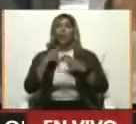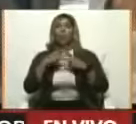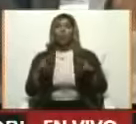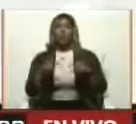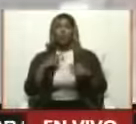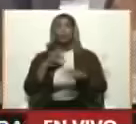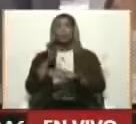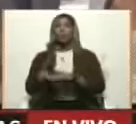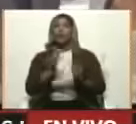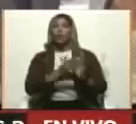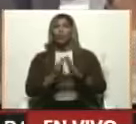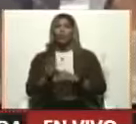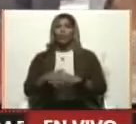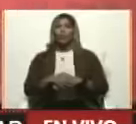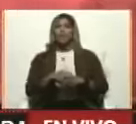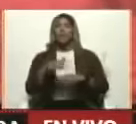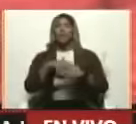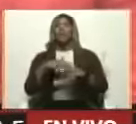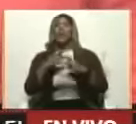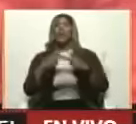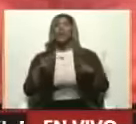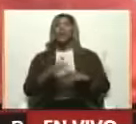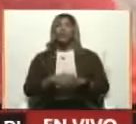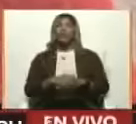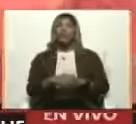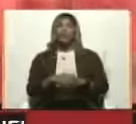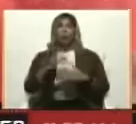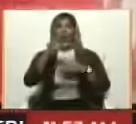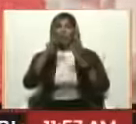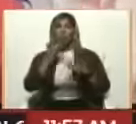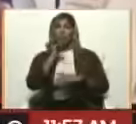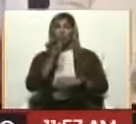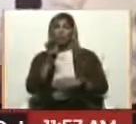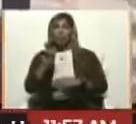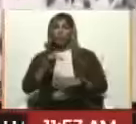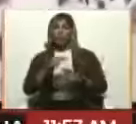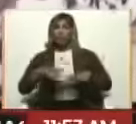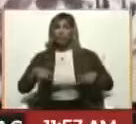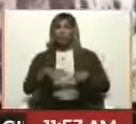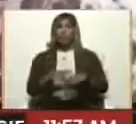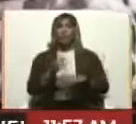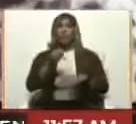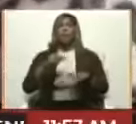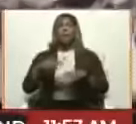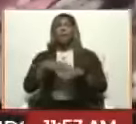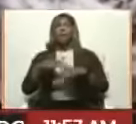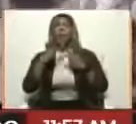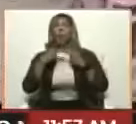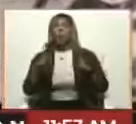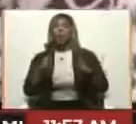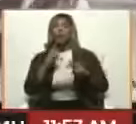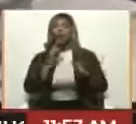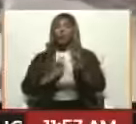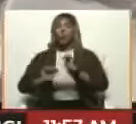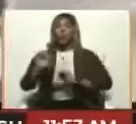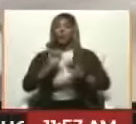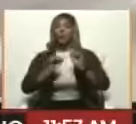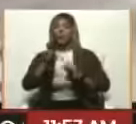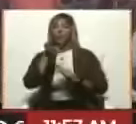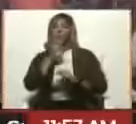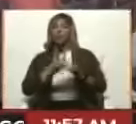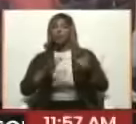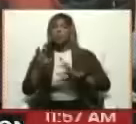va a tu comunidad, el Ministerio Público atiende tu denuncia en la parroquia y el Ministerio Público defiende a tu